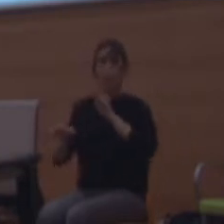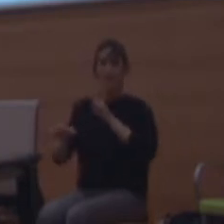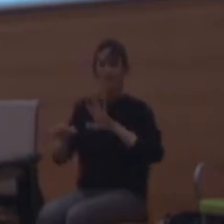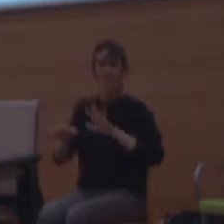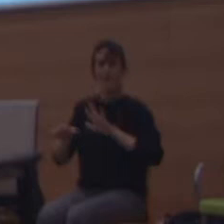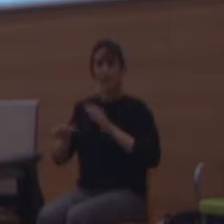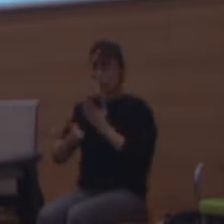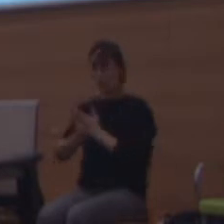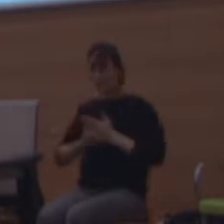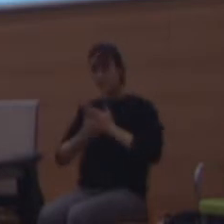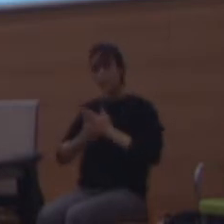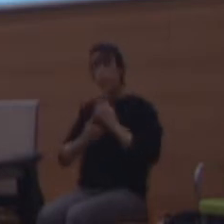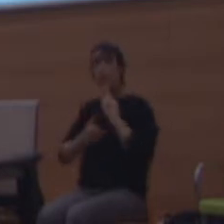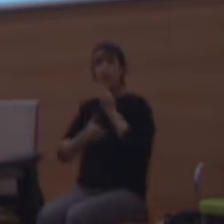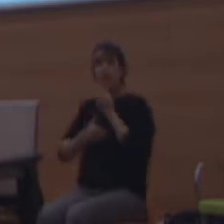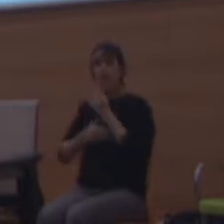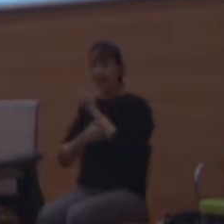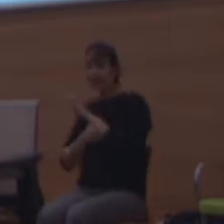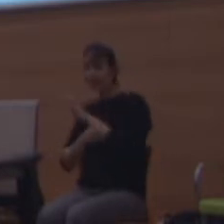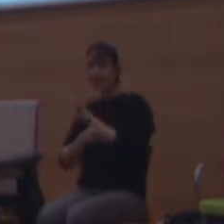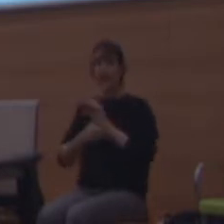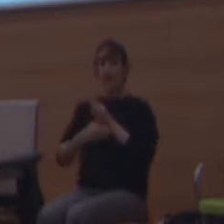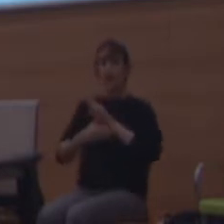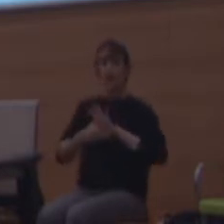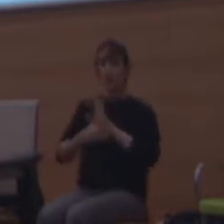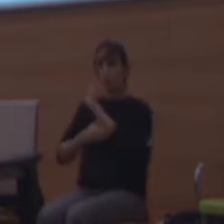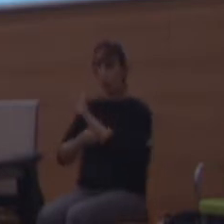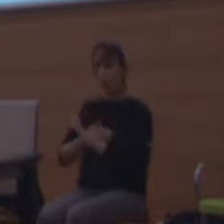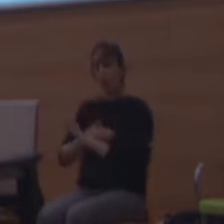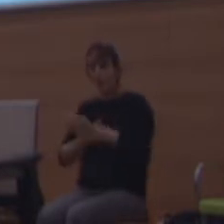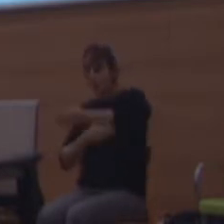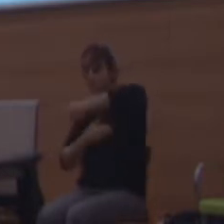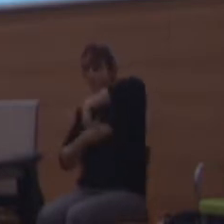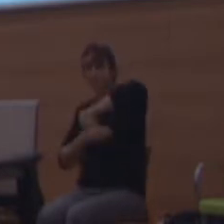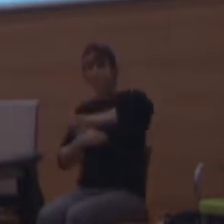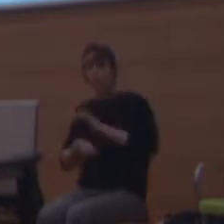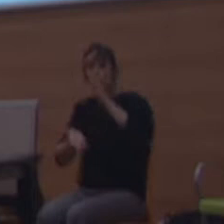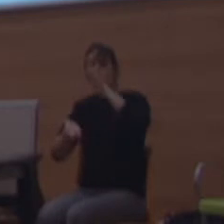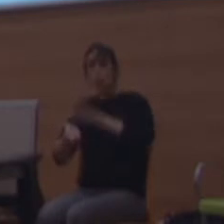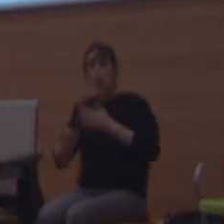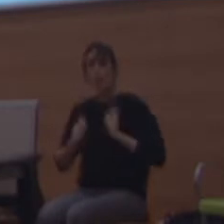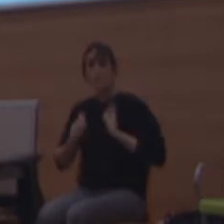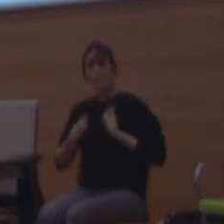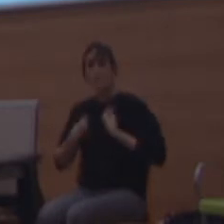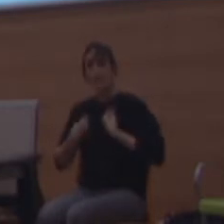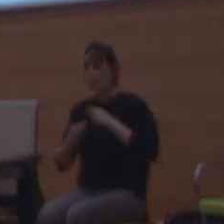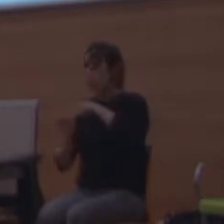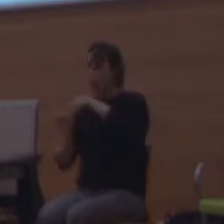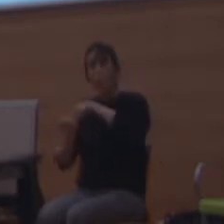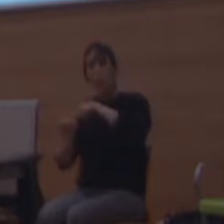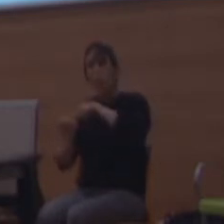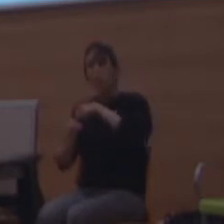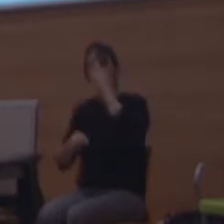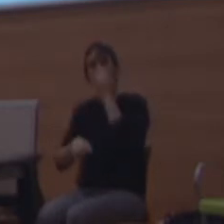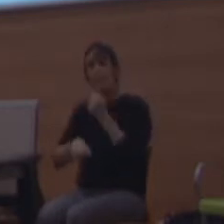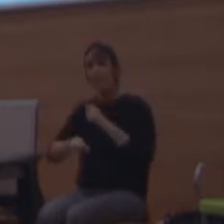los estudios es que entre el 15 y el 25% a lo largo de su vida van a desarrollar una úlcera de pie